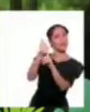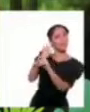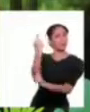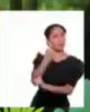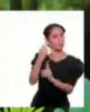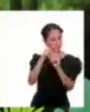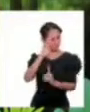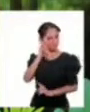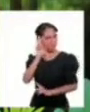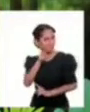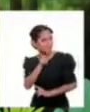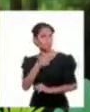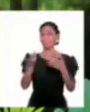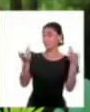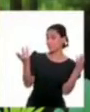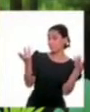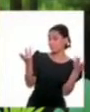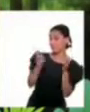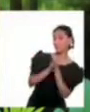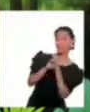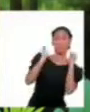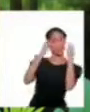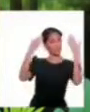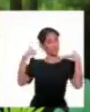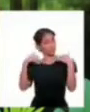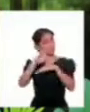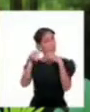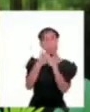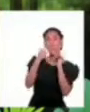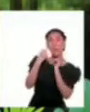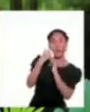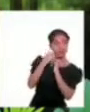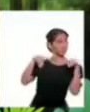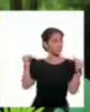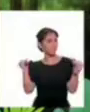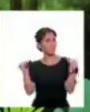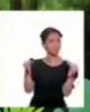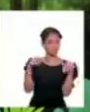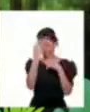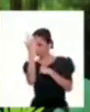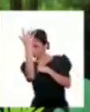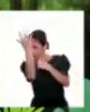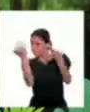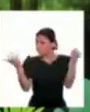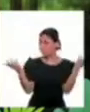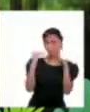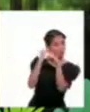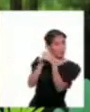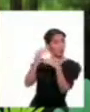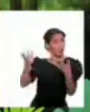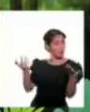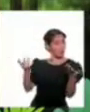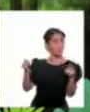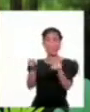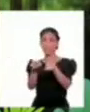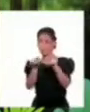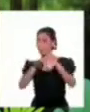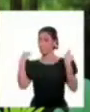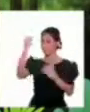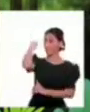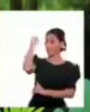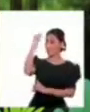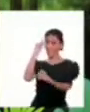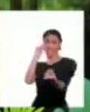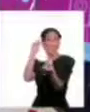mucha razón. Tanto mujeres como varones somos inteligentes y podemos lograr